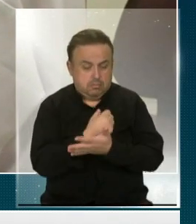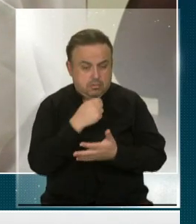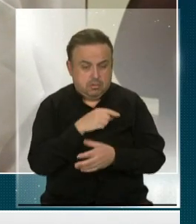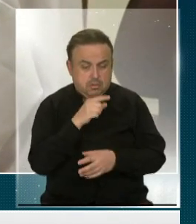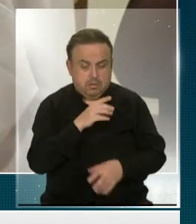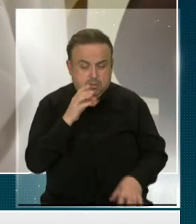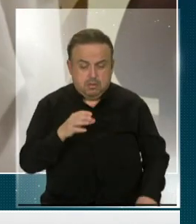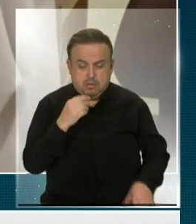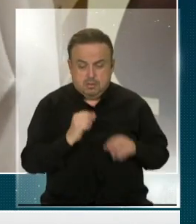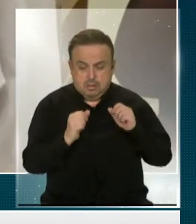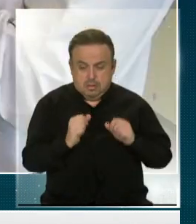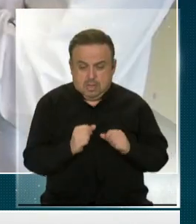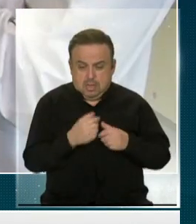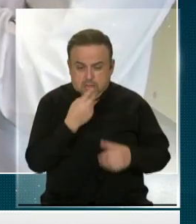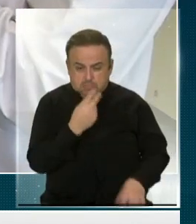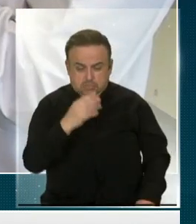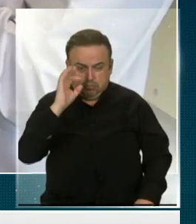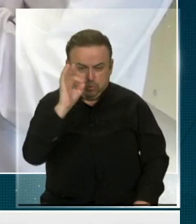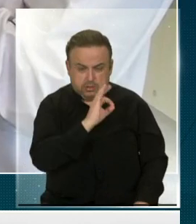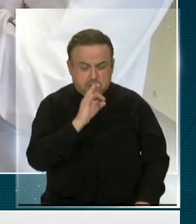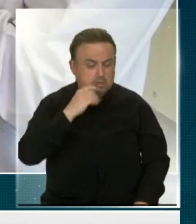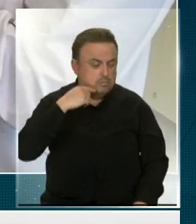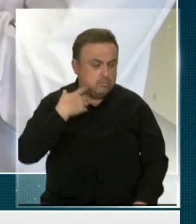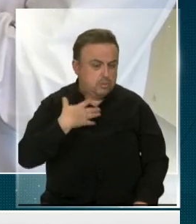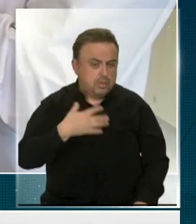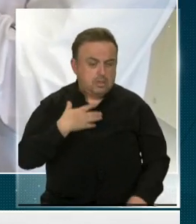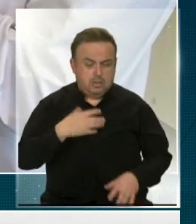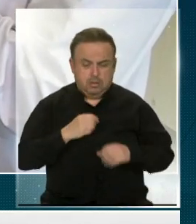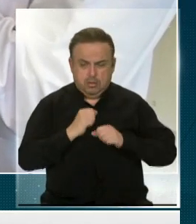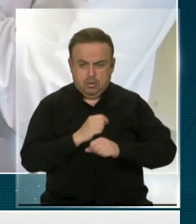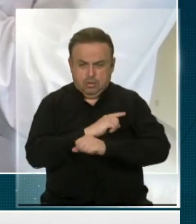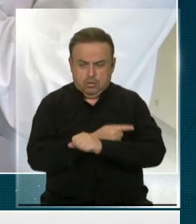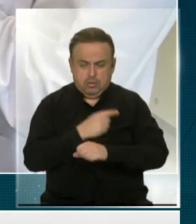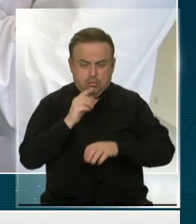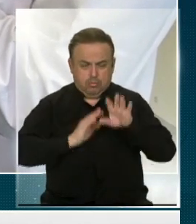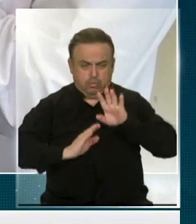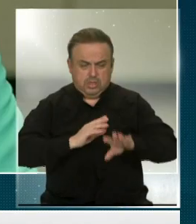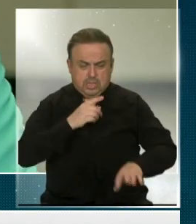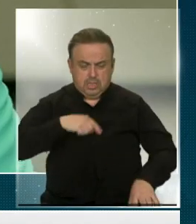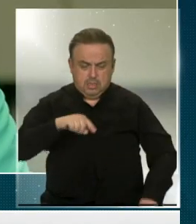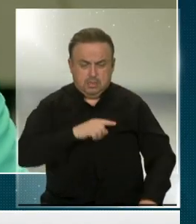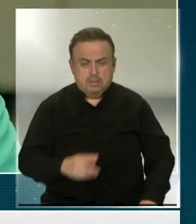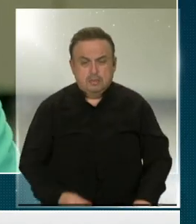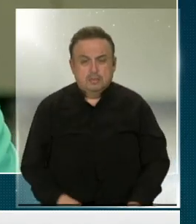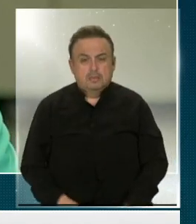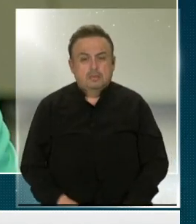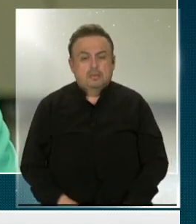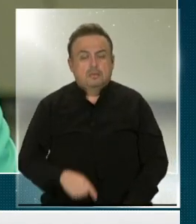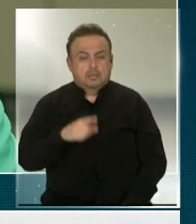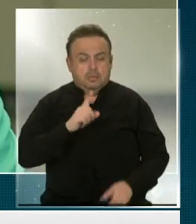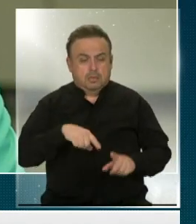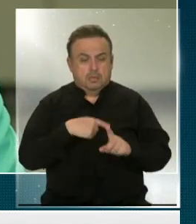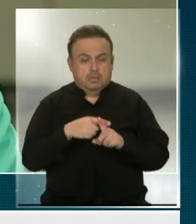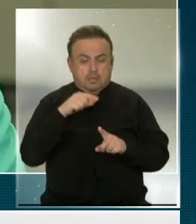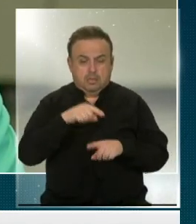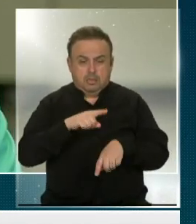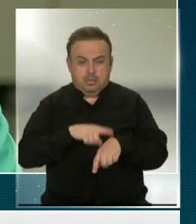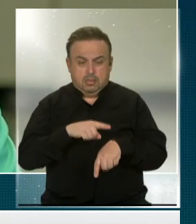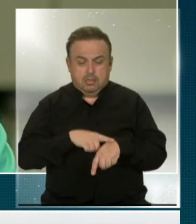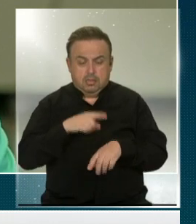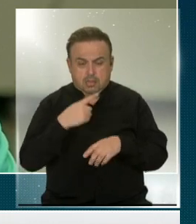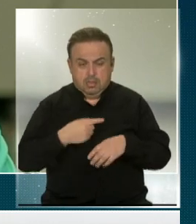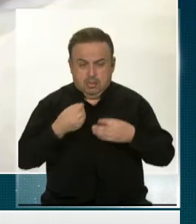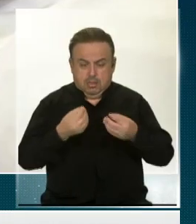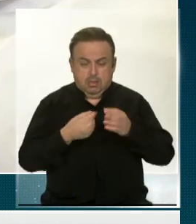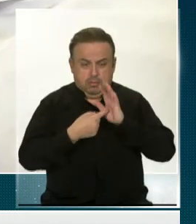manera clara estadísticamente significativa y robusta que la vacuna protege y además en este periodo demuestra la